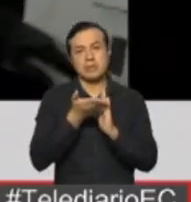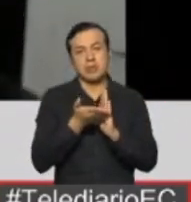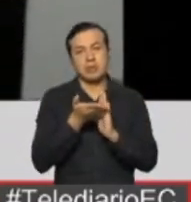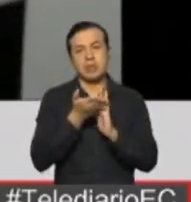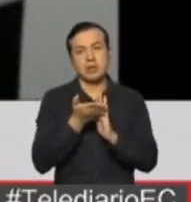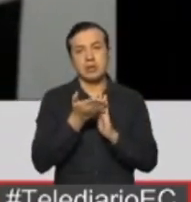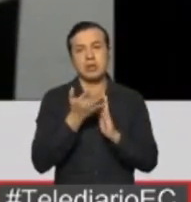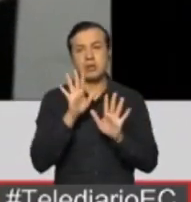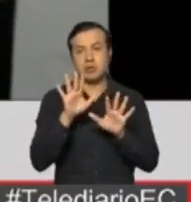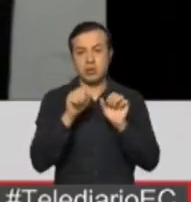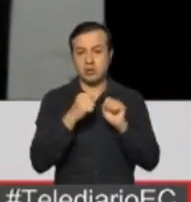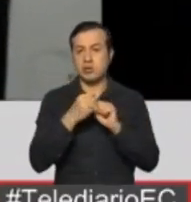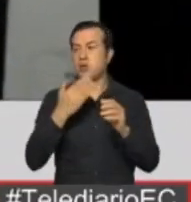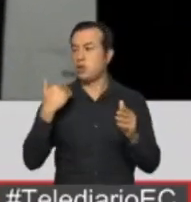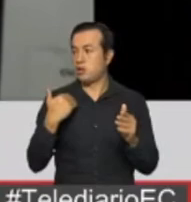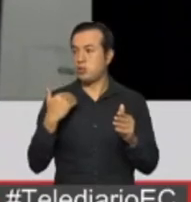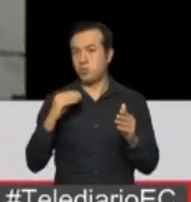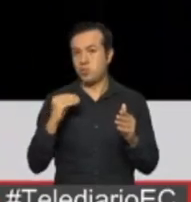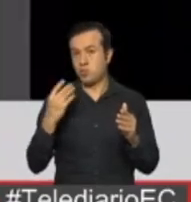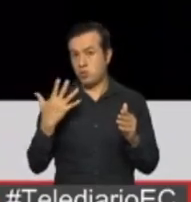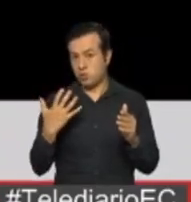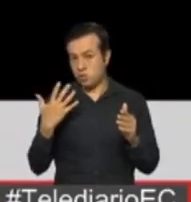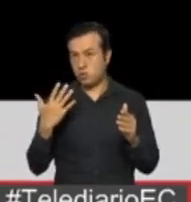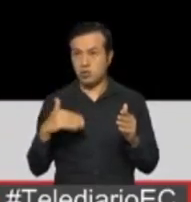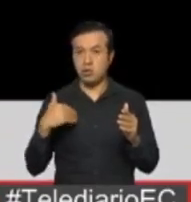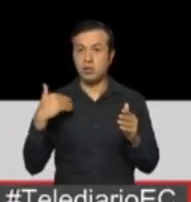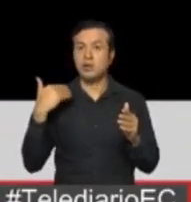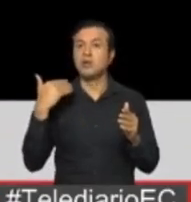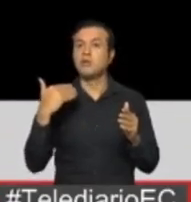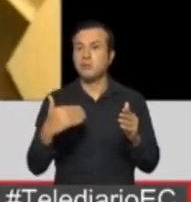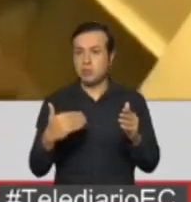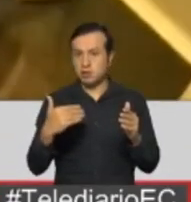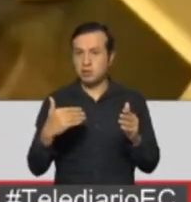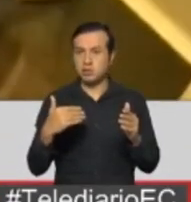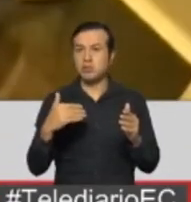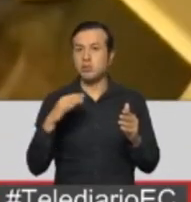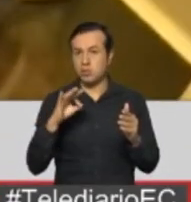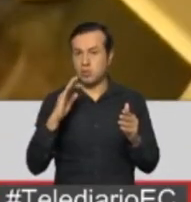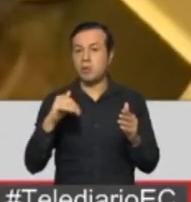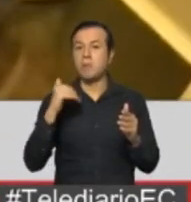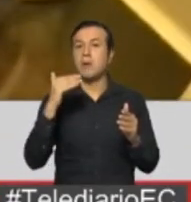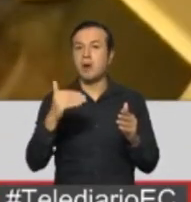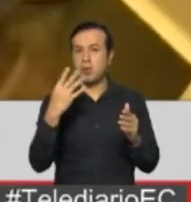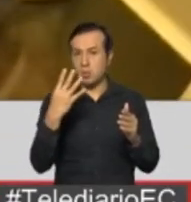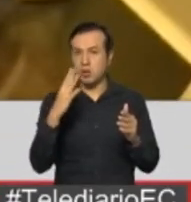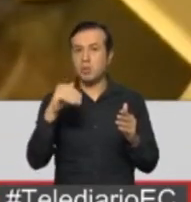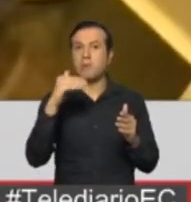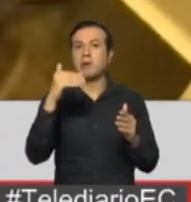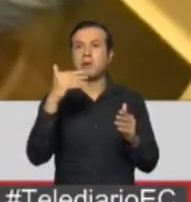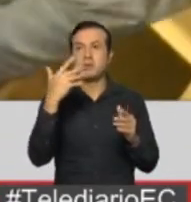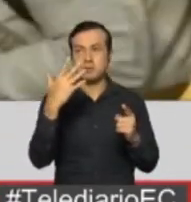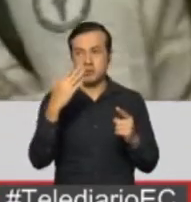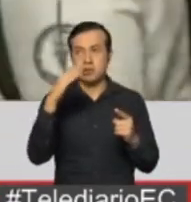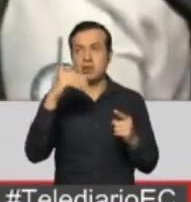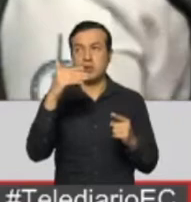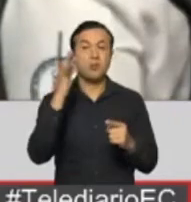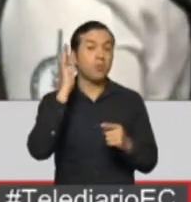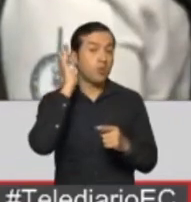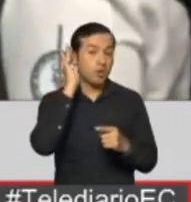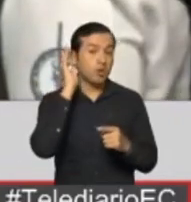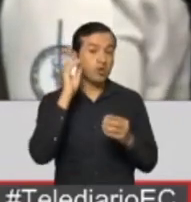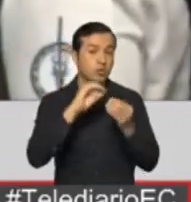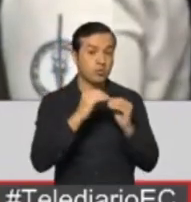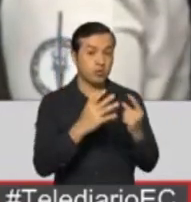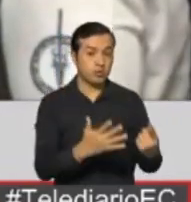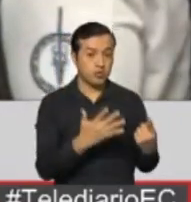se hace más de diez años estaba como en el lugar número 15 ha venido avanzando al lugar número 9 al 4 al 6 en las mujeres está en el